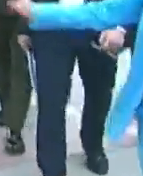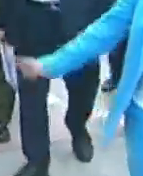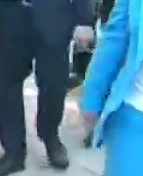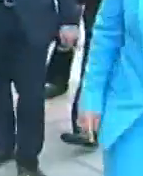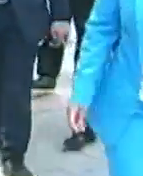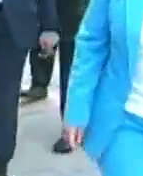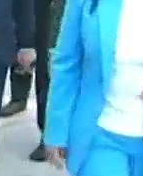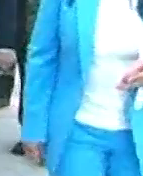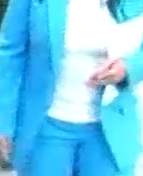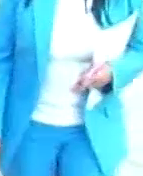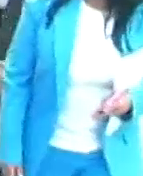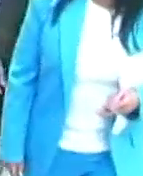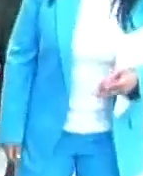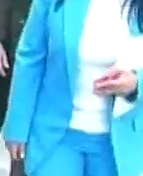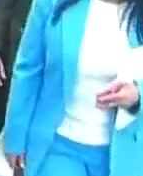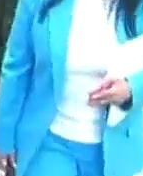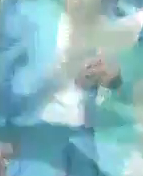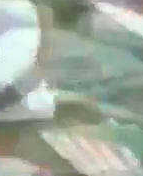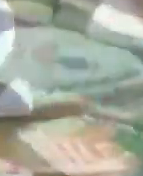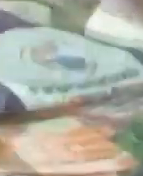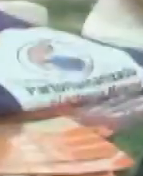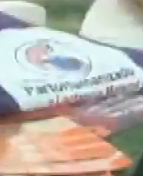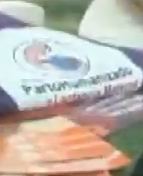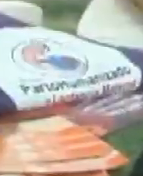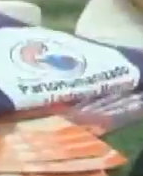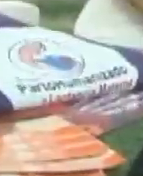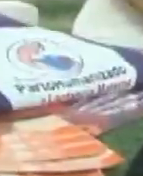a través del Plan de la Patria